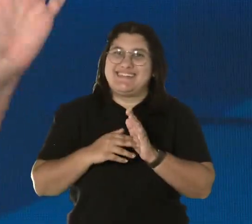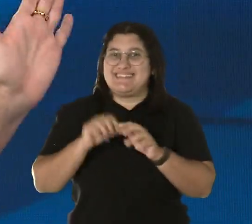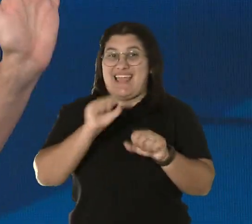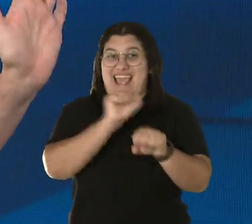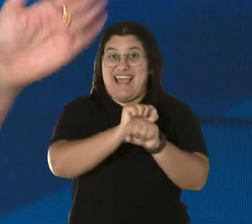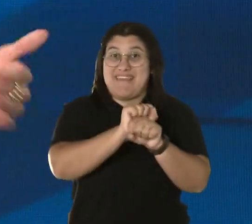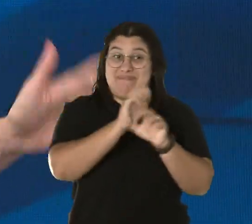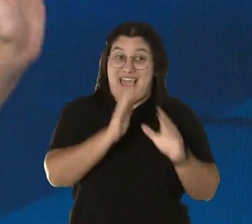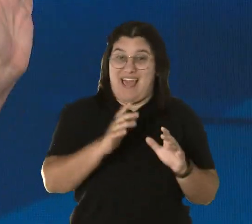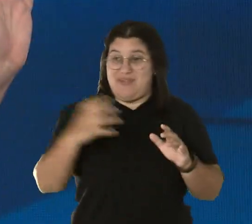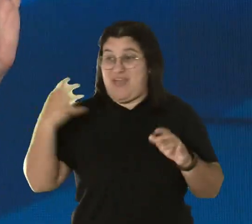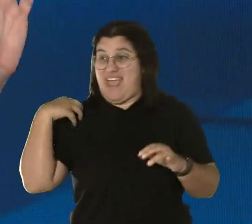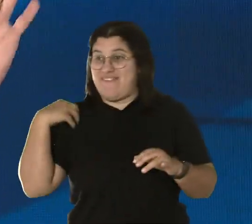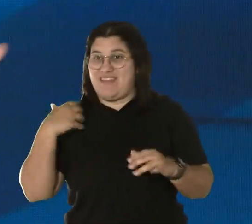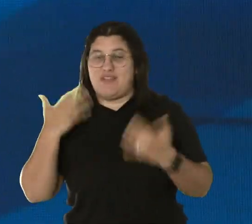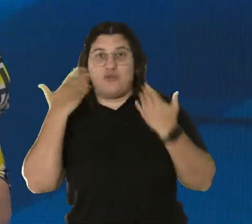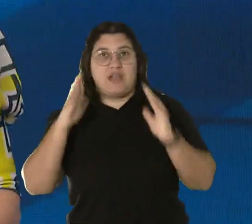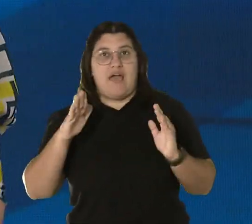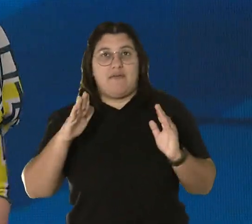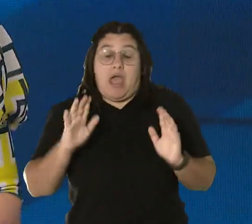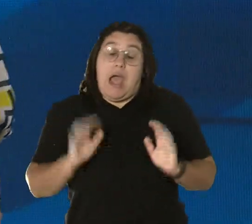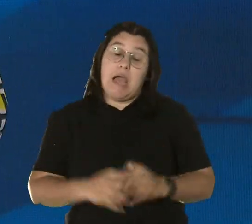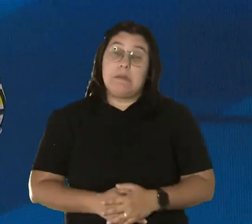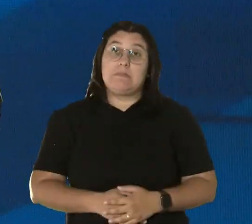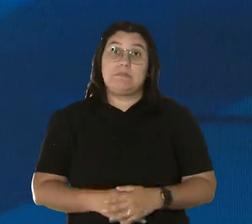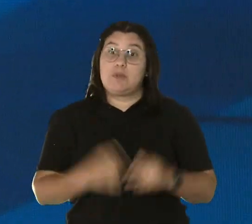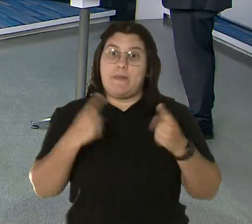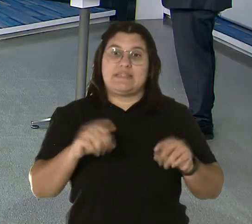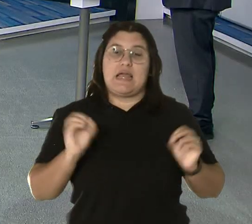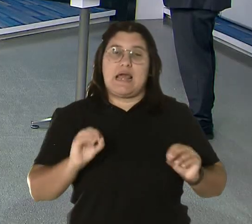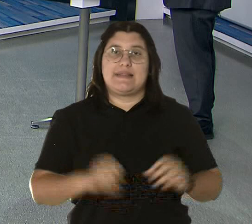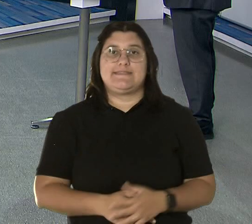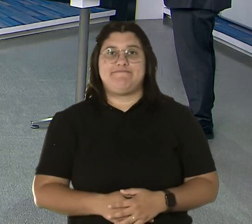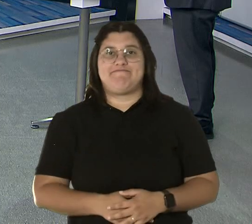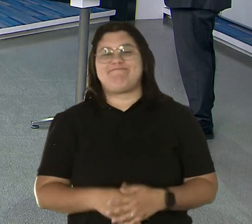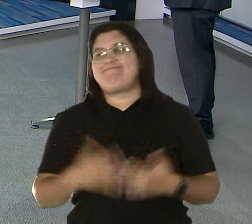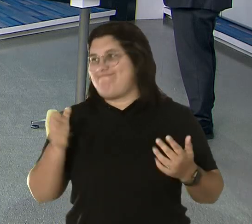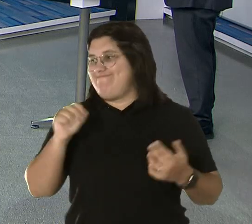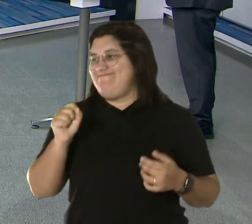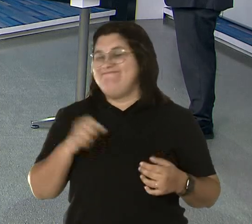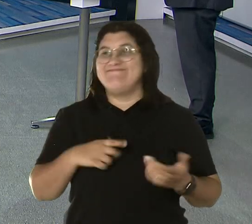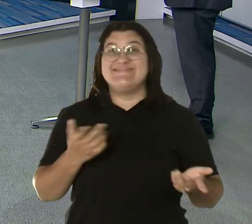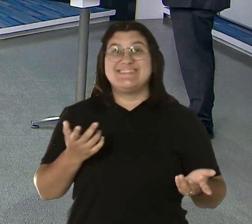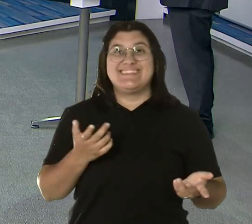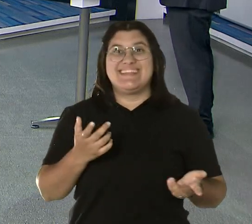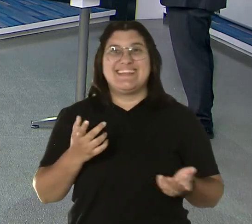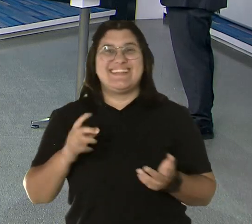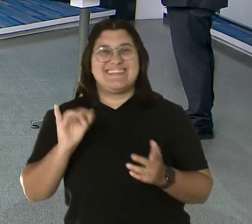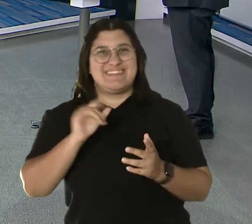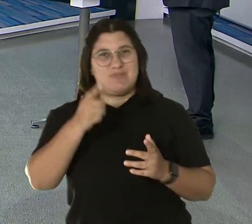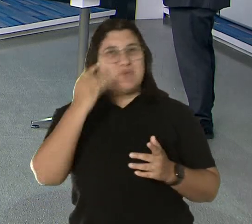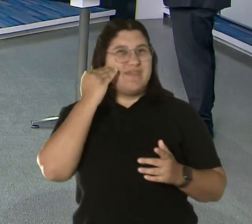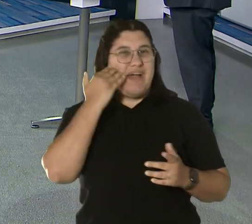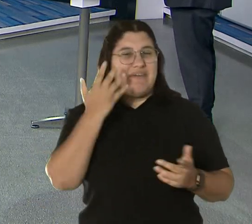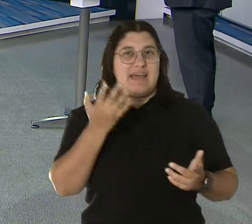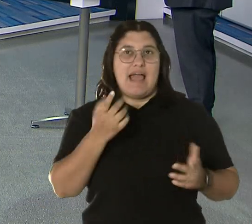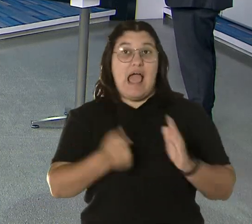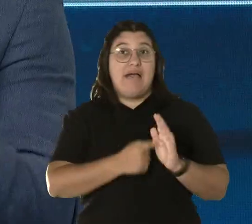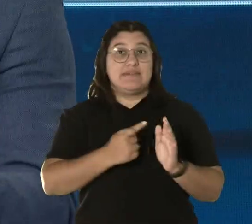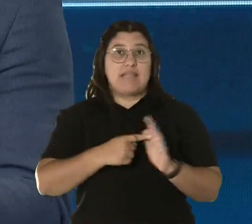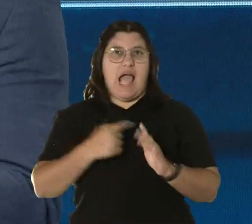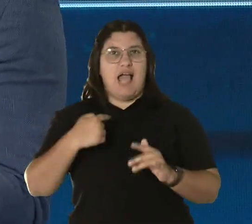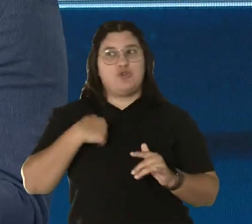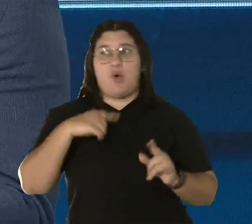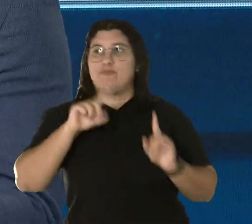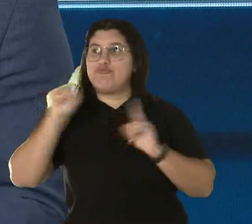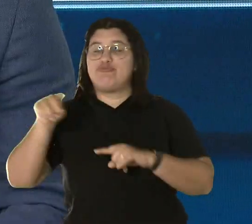sabe, pues es como letra muerta. Seguro. Exactamente. Seguro. Mira, tú sabes que muchas veces ustedes escuchan, no, me voy a Estados